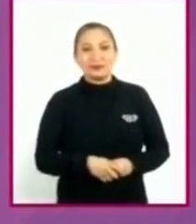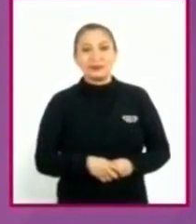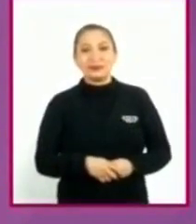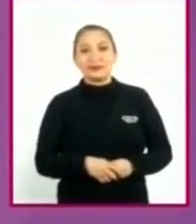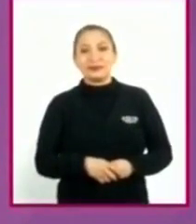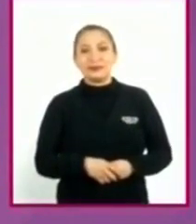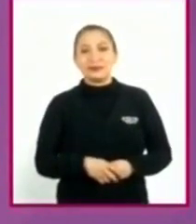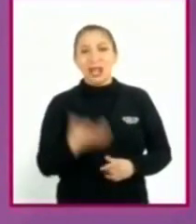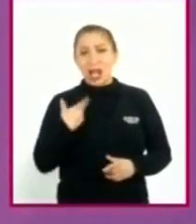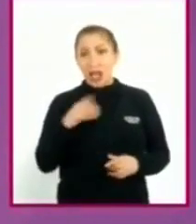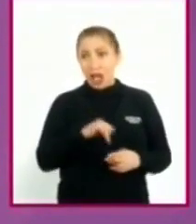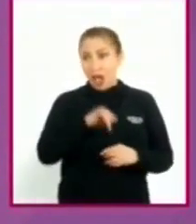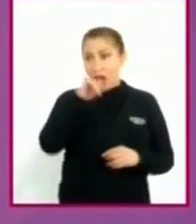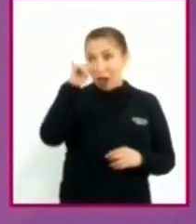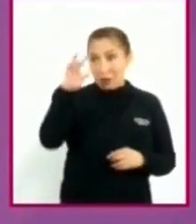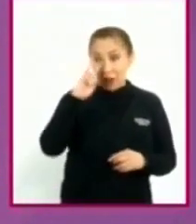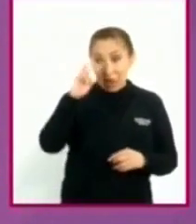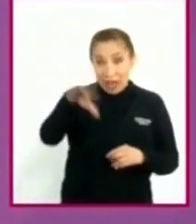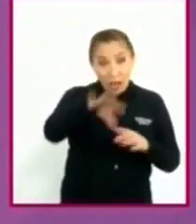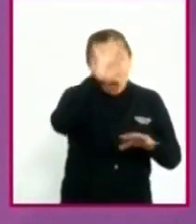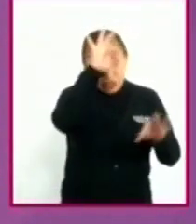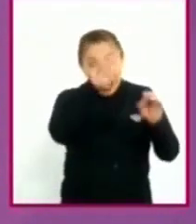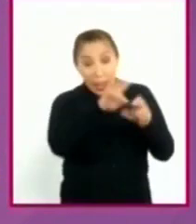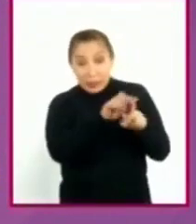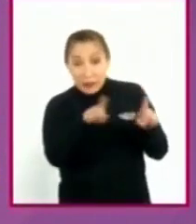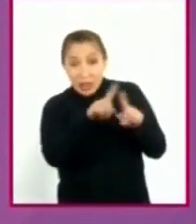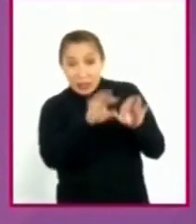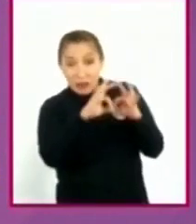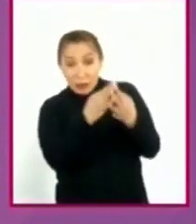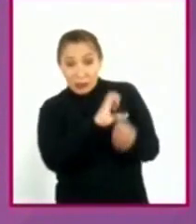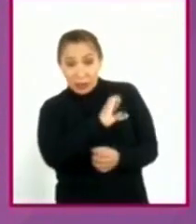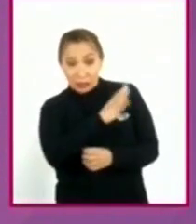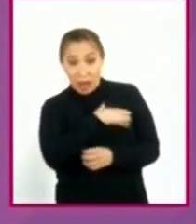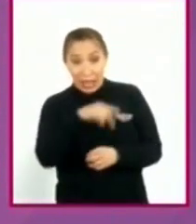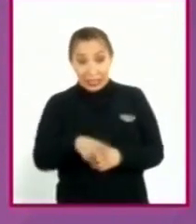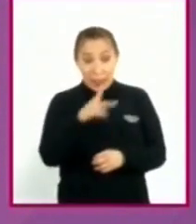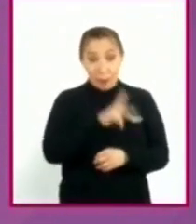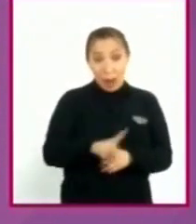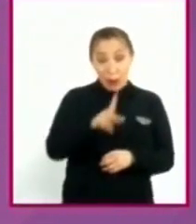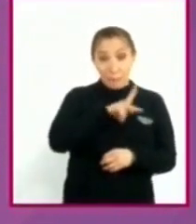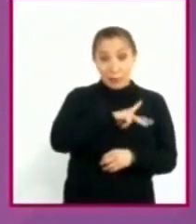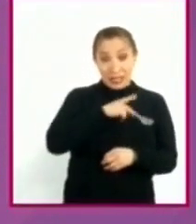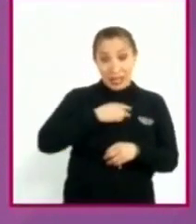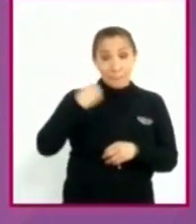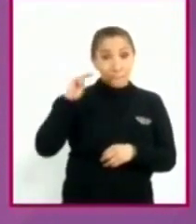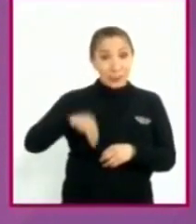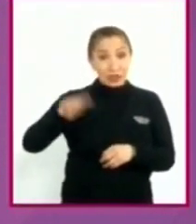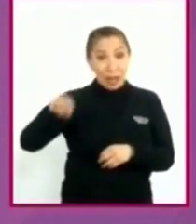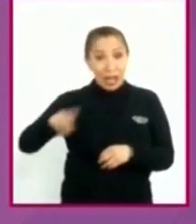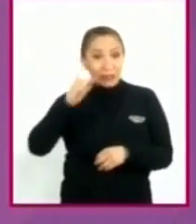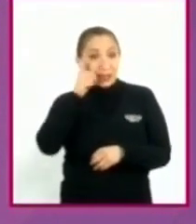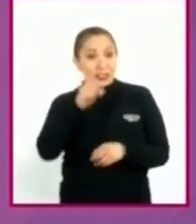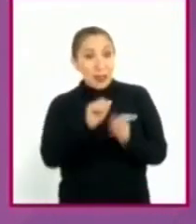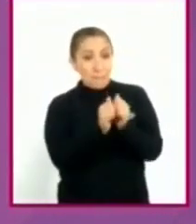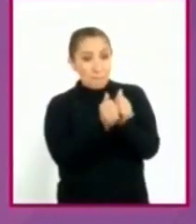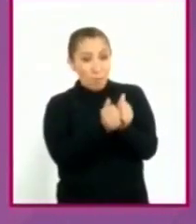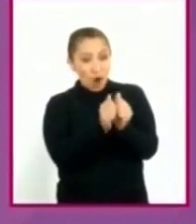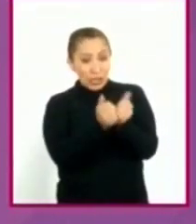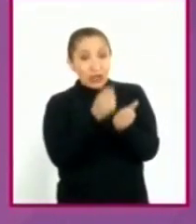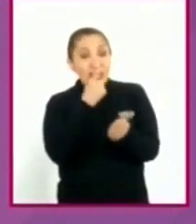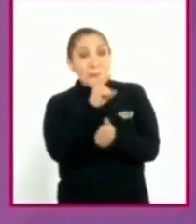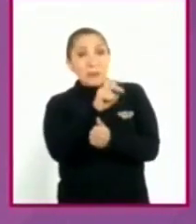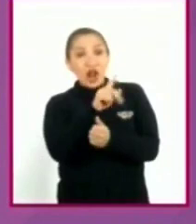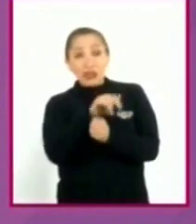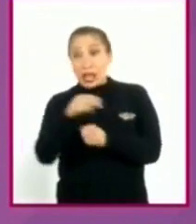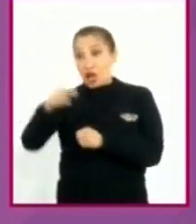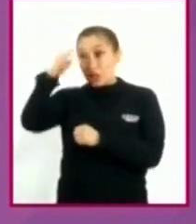No hay que ir tan lejos para encontrar variantes del español. Por ejemplo, en el pueblo de mis abuelos en Michoacán, al bolillo le dicen virote. En el